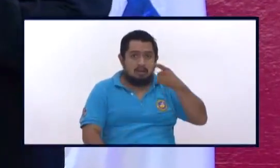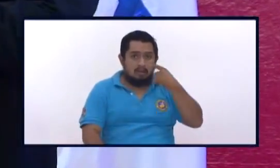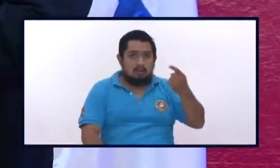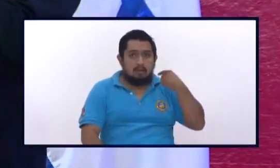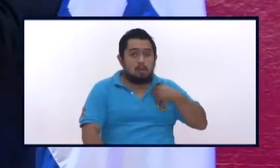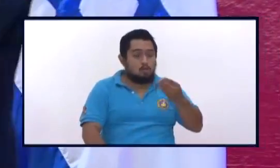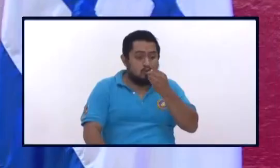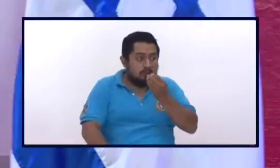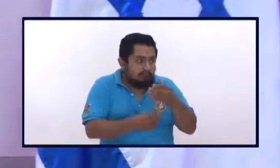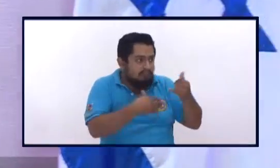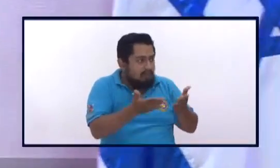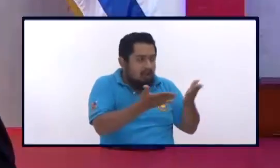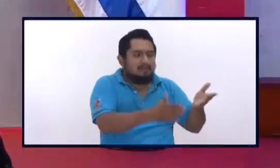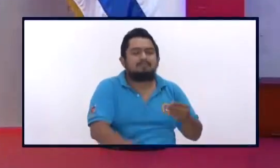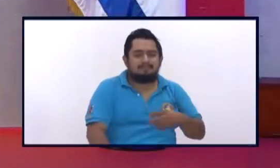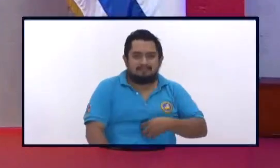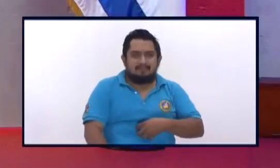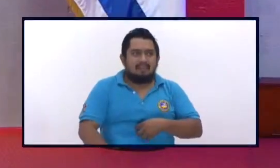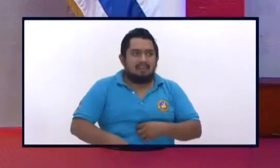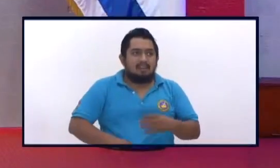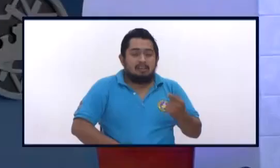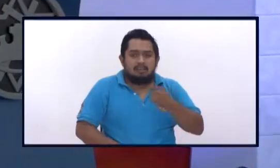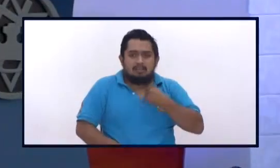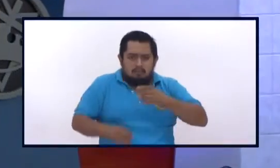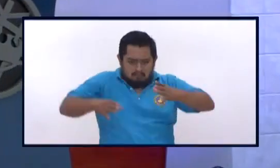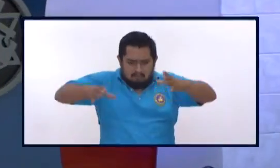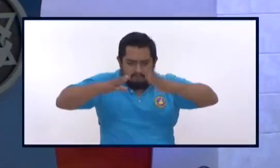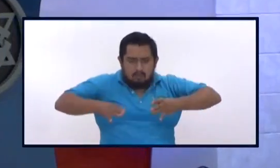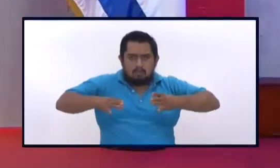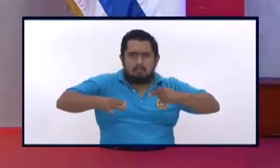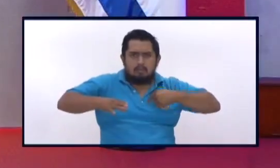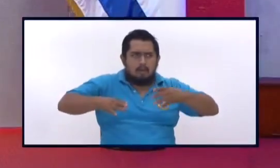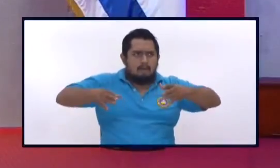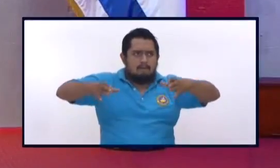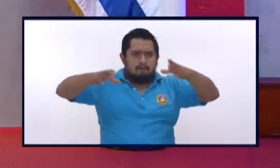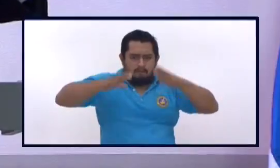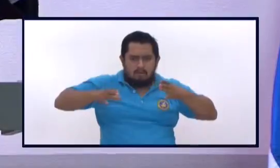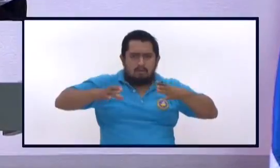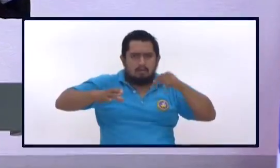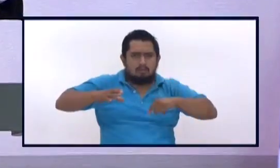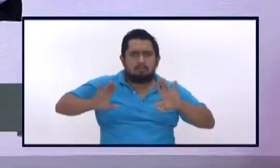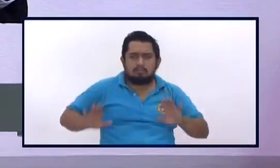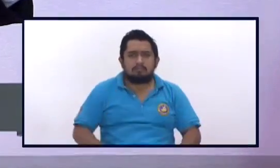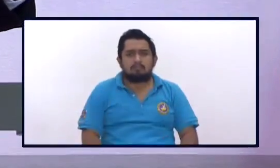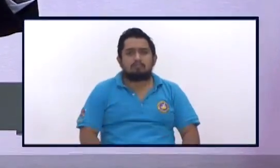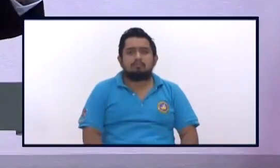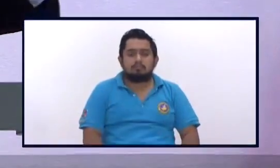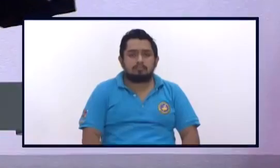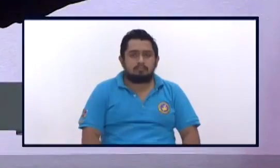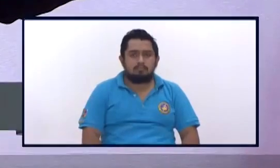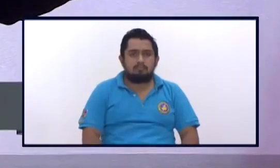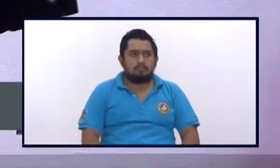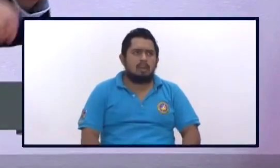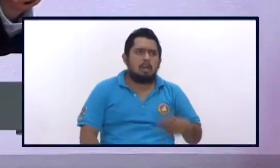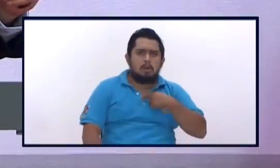comida y atrás andaba yo mi cajón en que todo el mundo anda y de hugo de la pupusa original y todo el rock